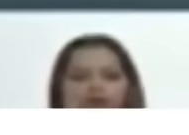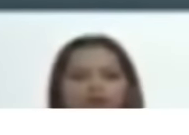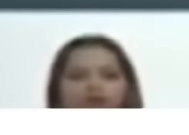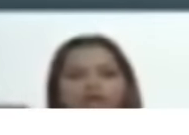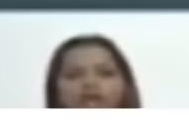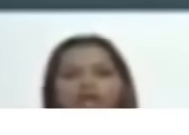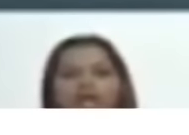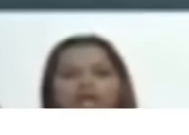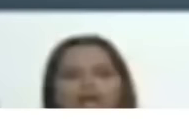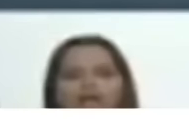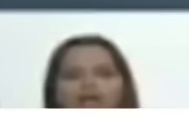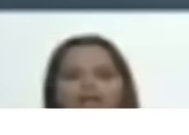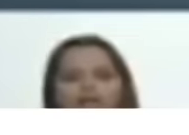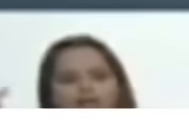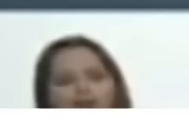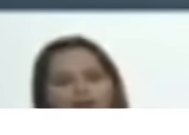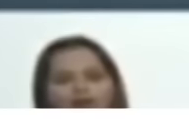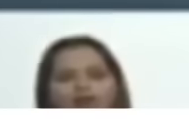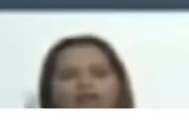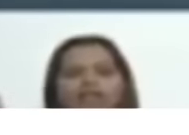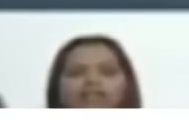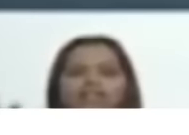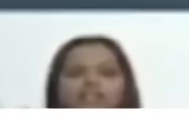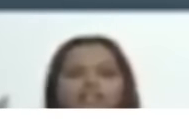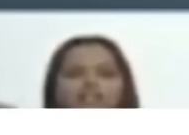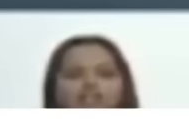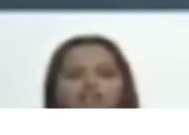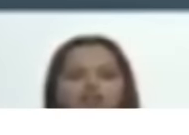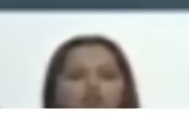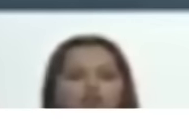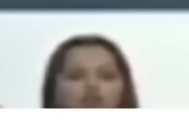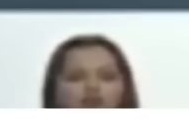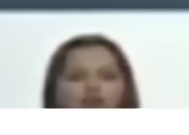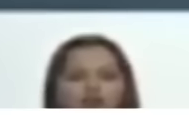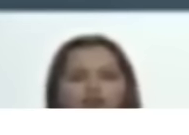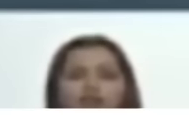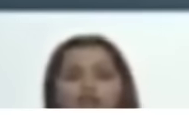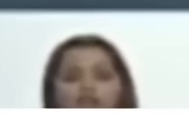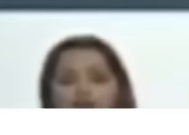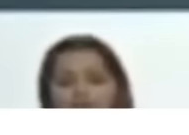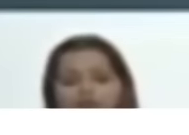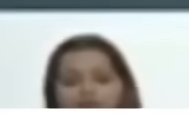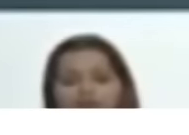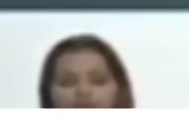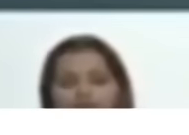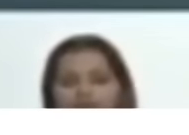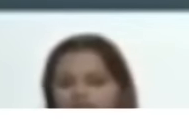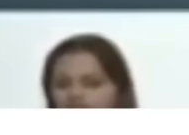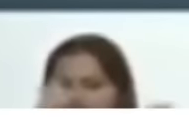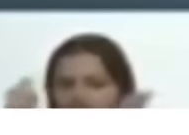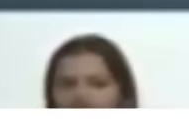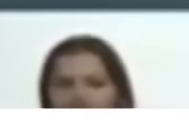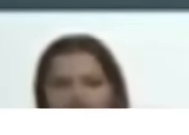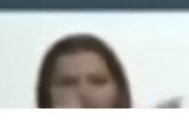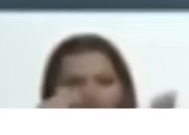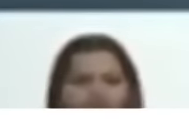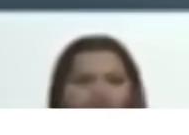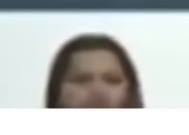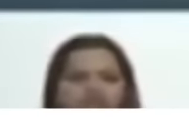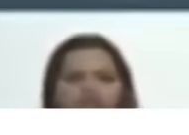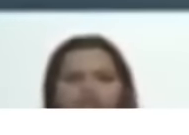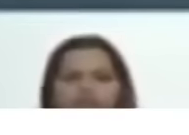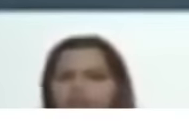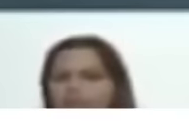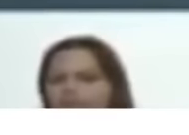Alviares y Dignora Hernández. Han sido detenidas estas dos personas en razón de todo lo